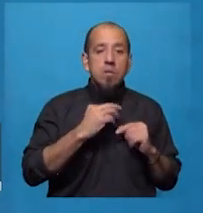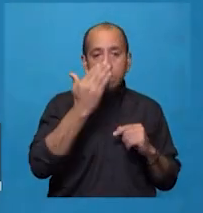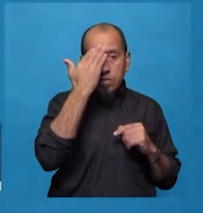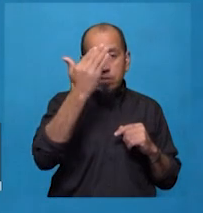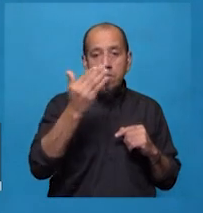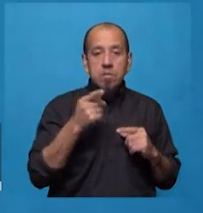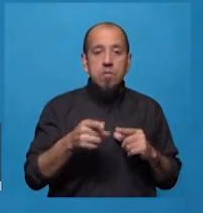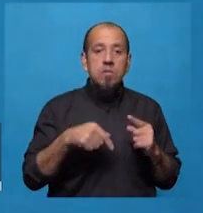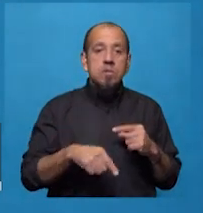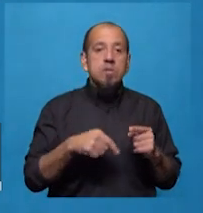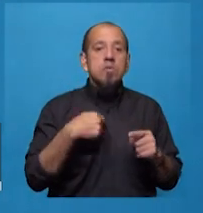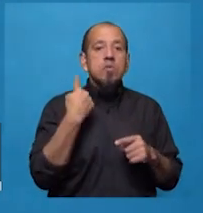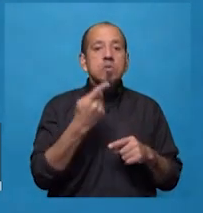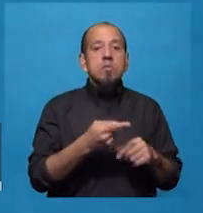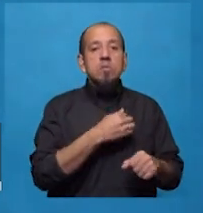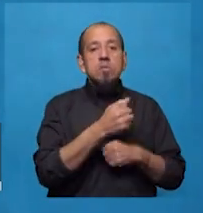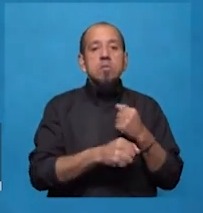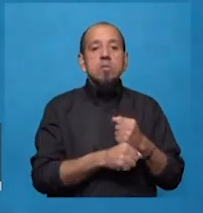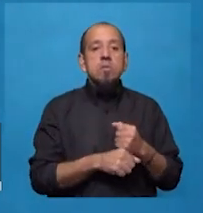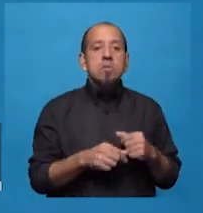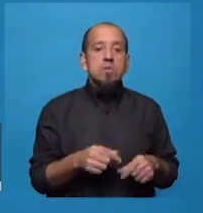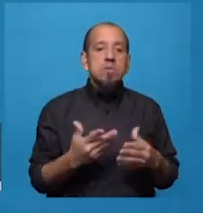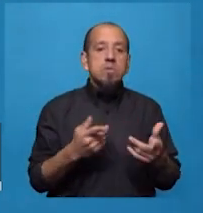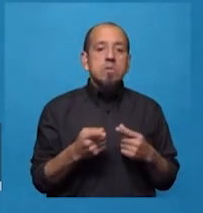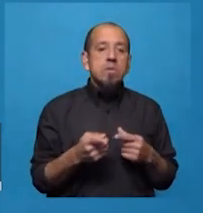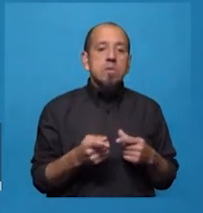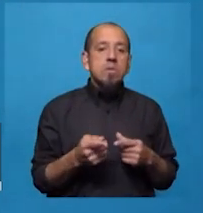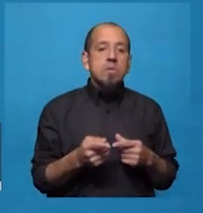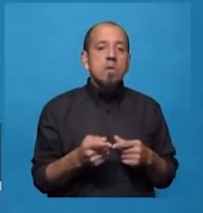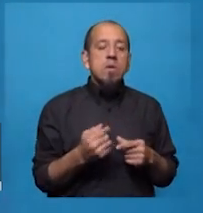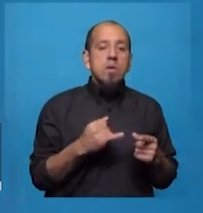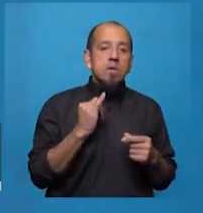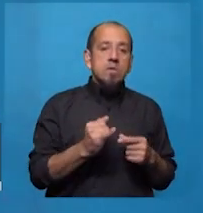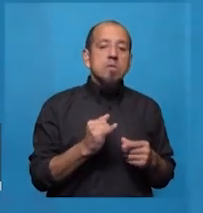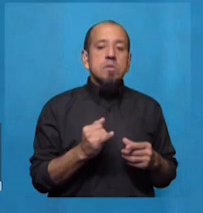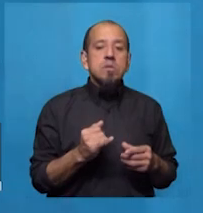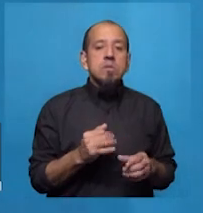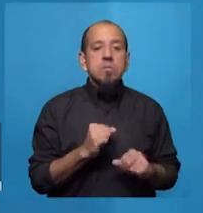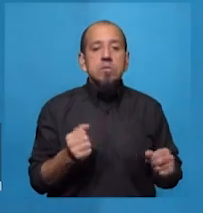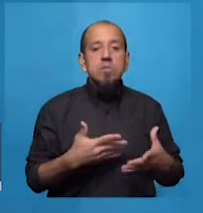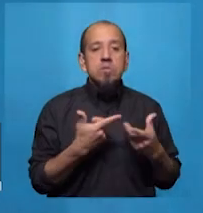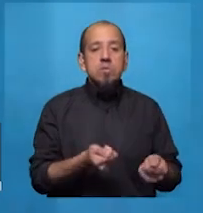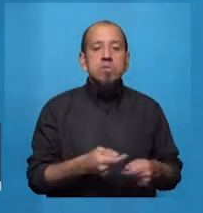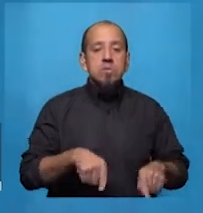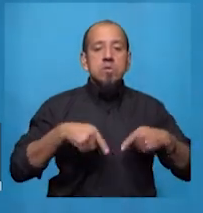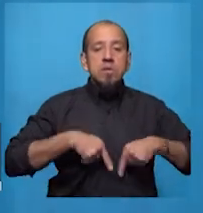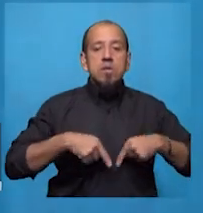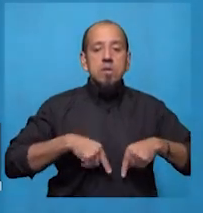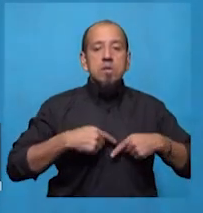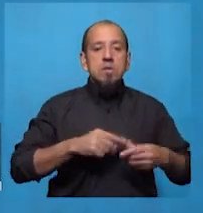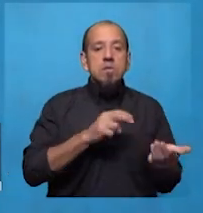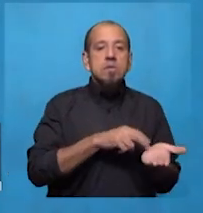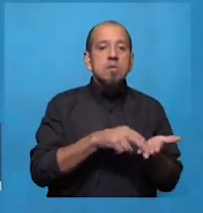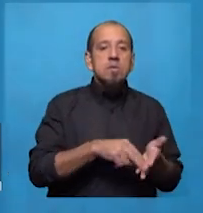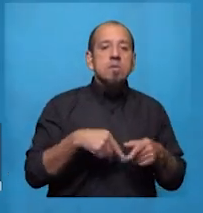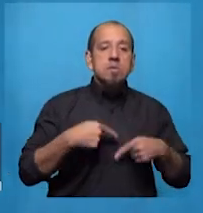incurra en esto el año que viene o en este momento que lo que se pueda apoyar se apoye por ejemplo desde la intendencia de salto de la